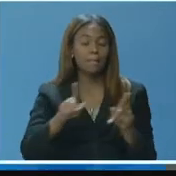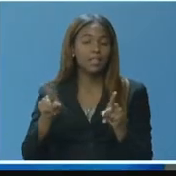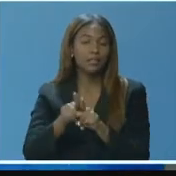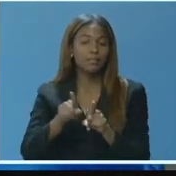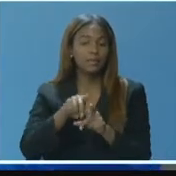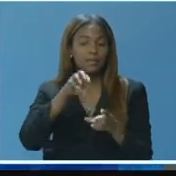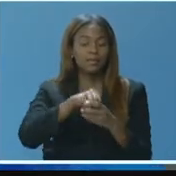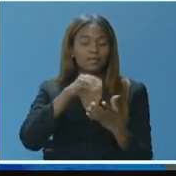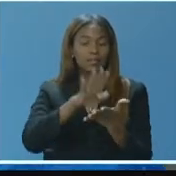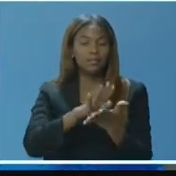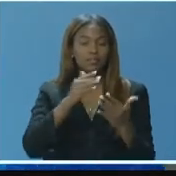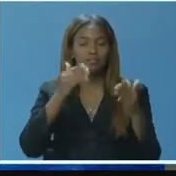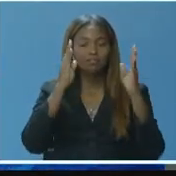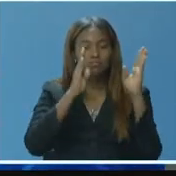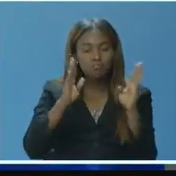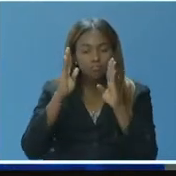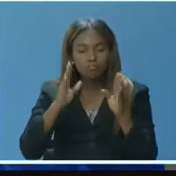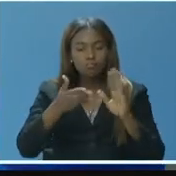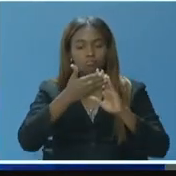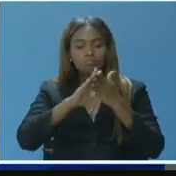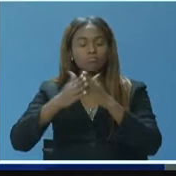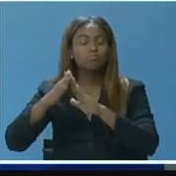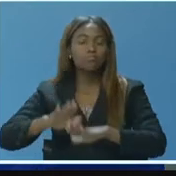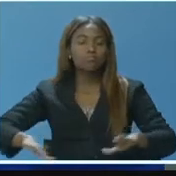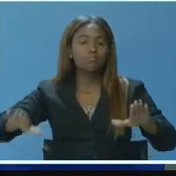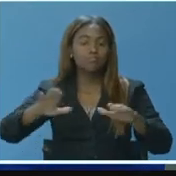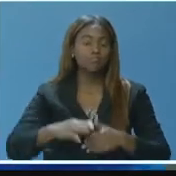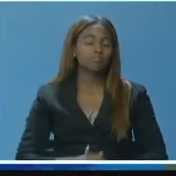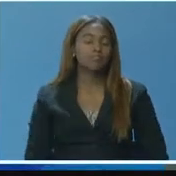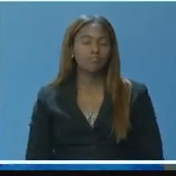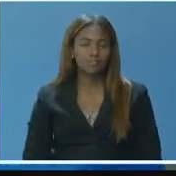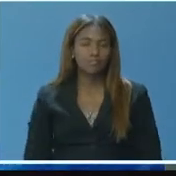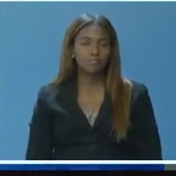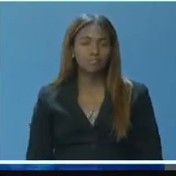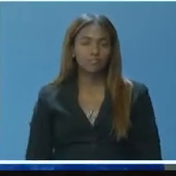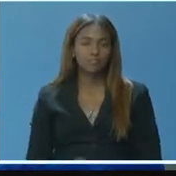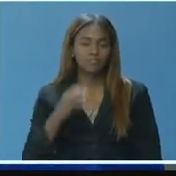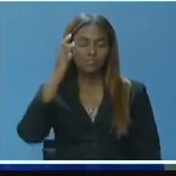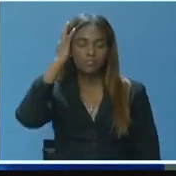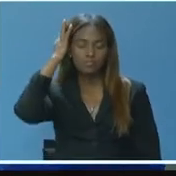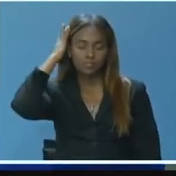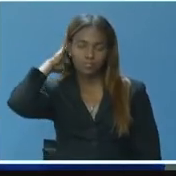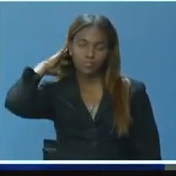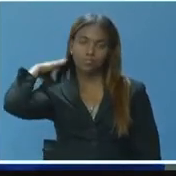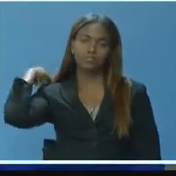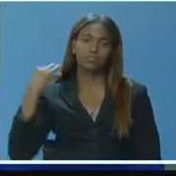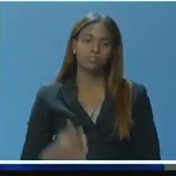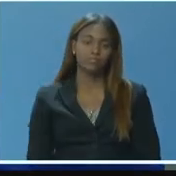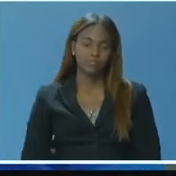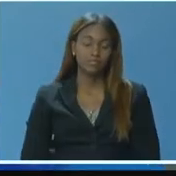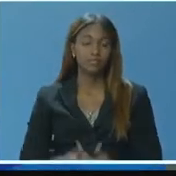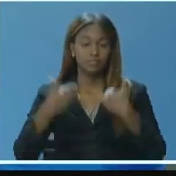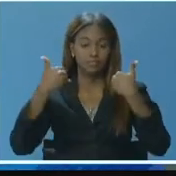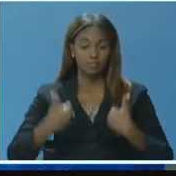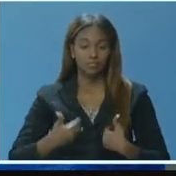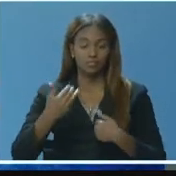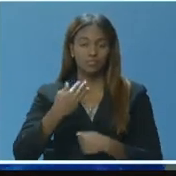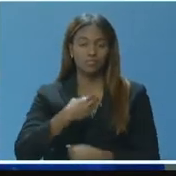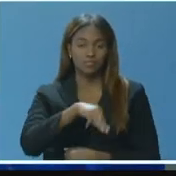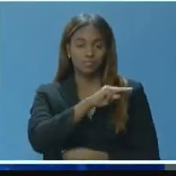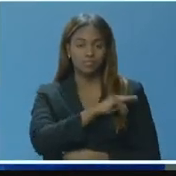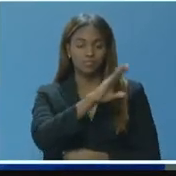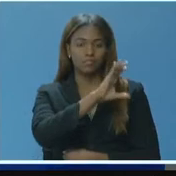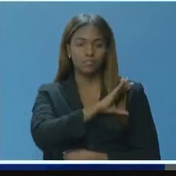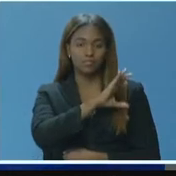contempla el acercamiento a las comunidades. Como ministro de Interior y Policía, nos corresponde la responsabilidad